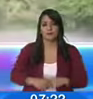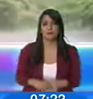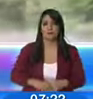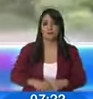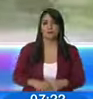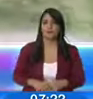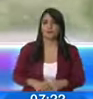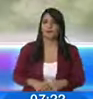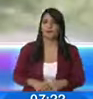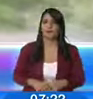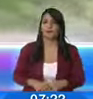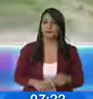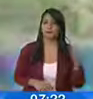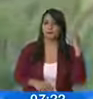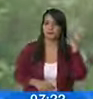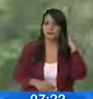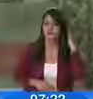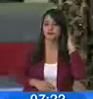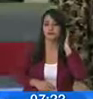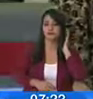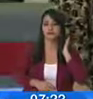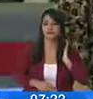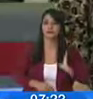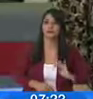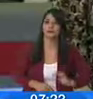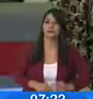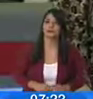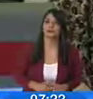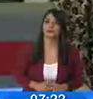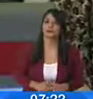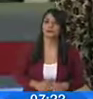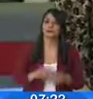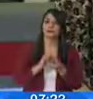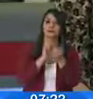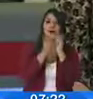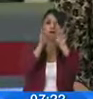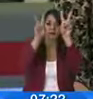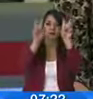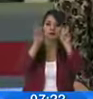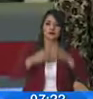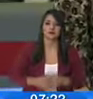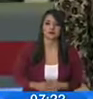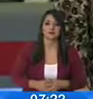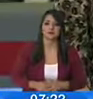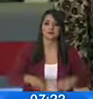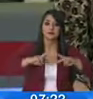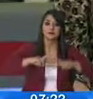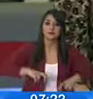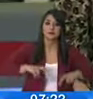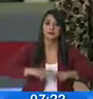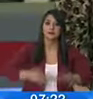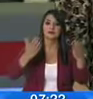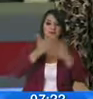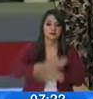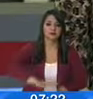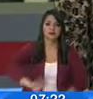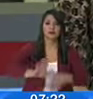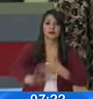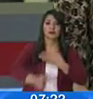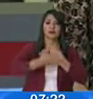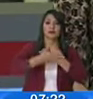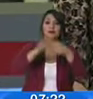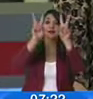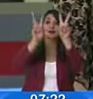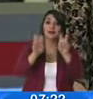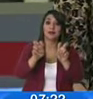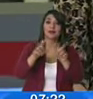Colombia, informa Miriam Enríquez. Cambiamos de información. Culminó la instrucción fiscal o etapa de investigación por el